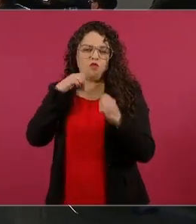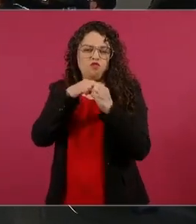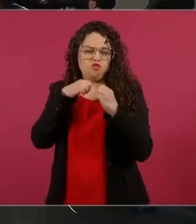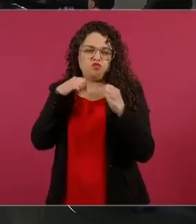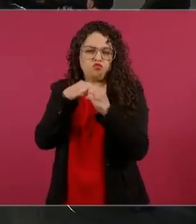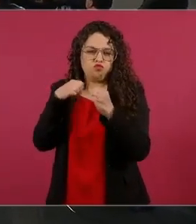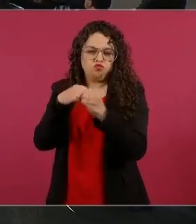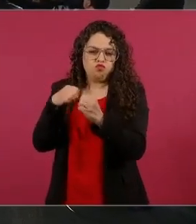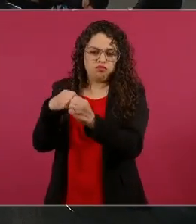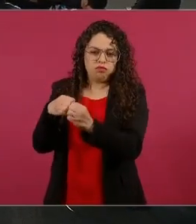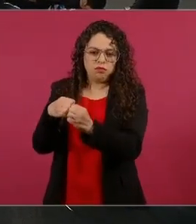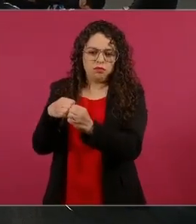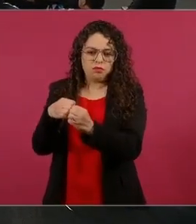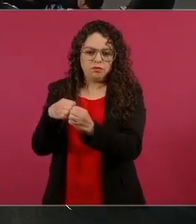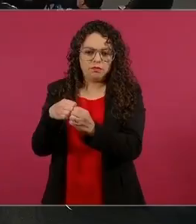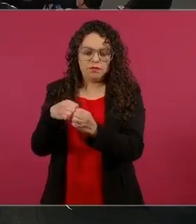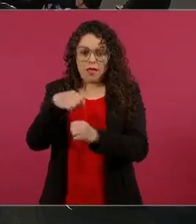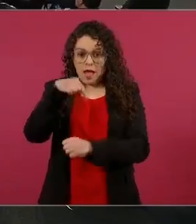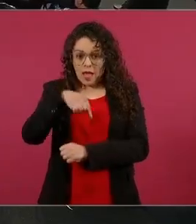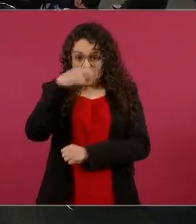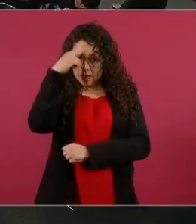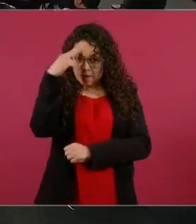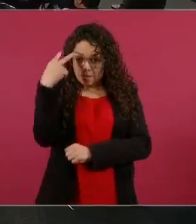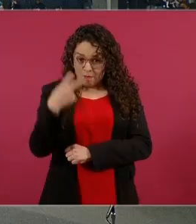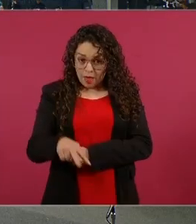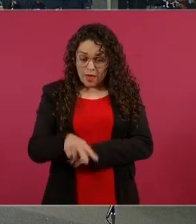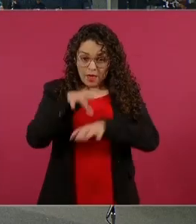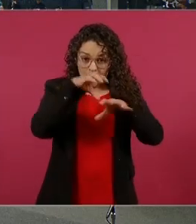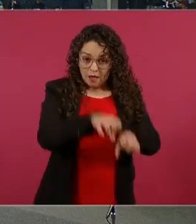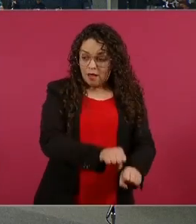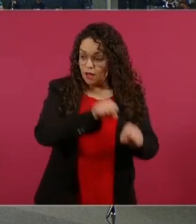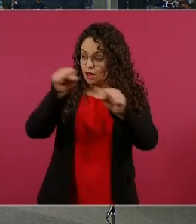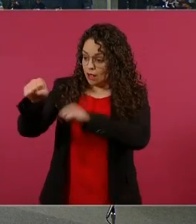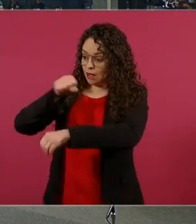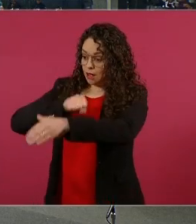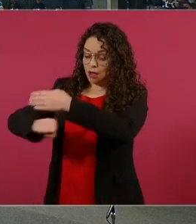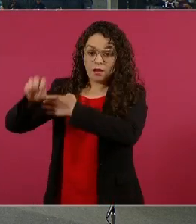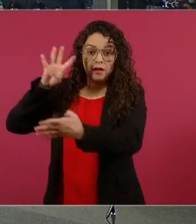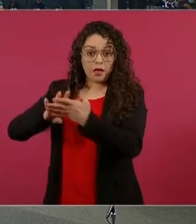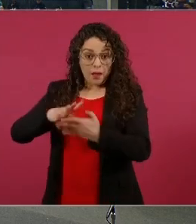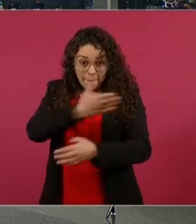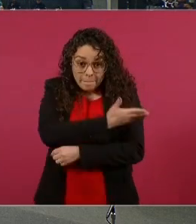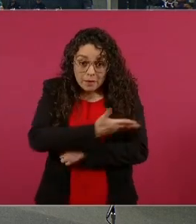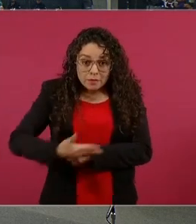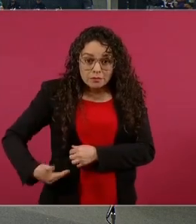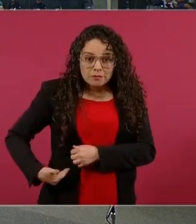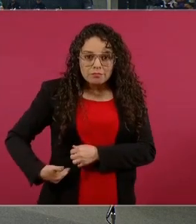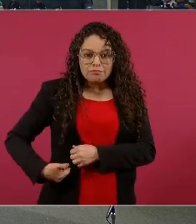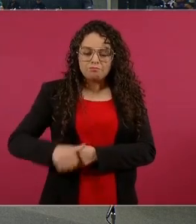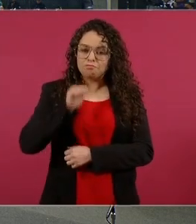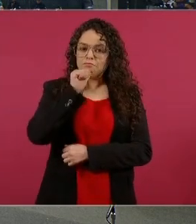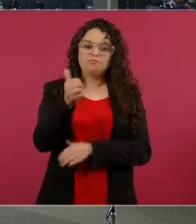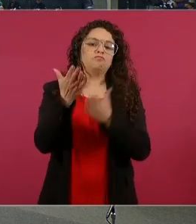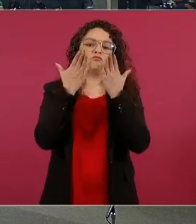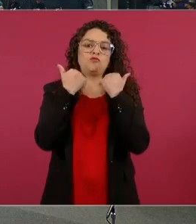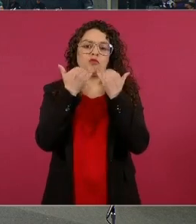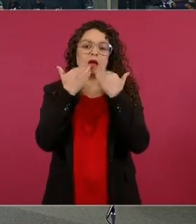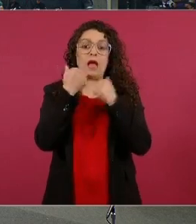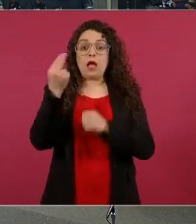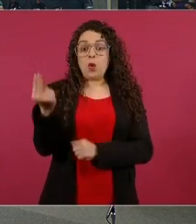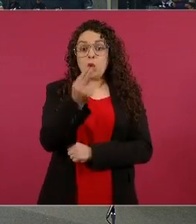mic presidentes encarcelados justo porque los políticos primero hacen las leyes para ustedes para